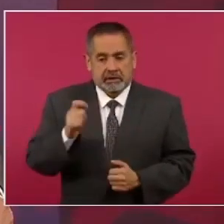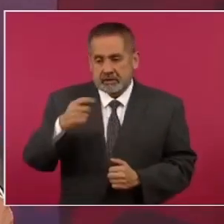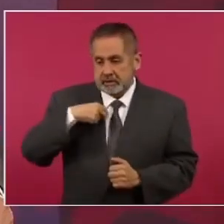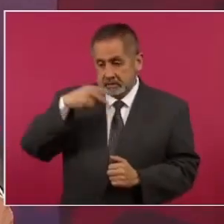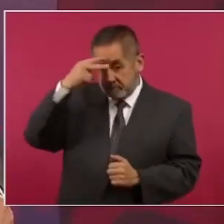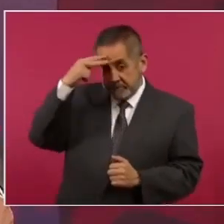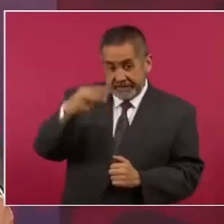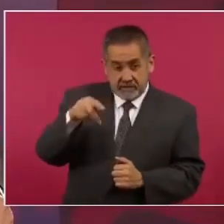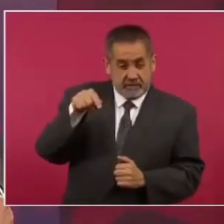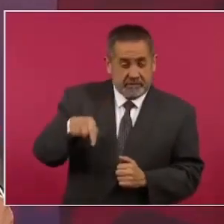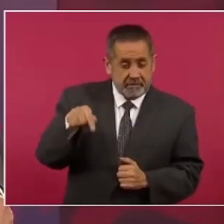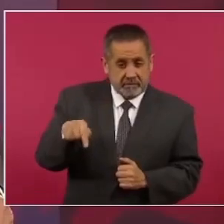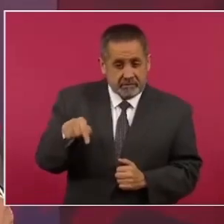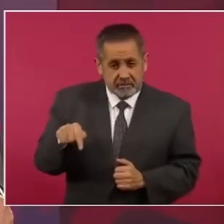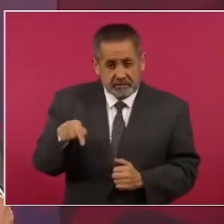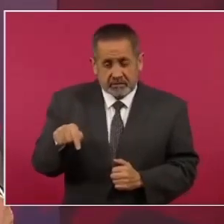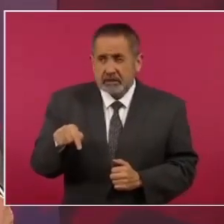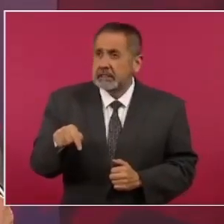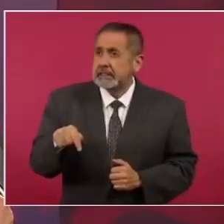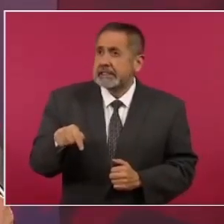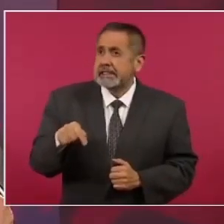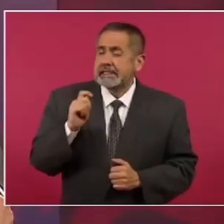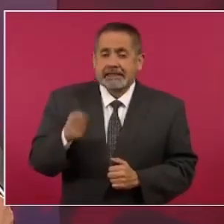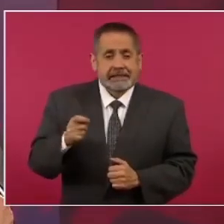México tiene una situación